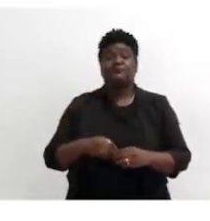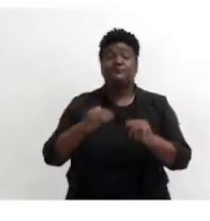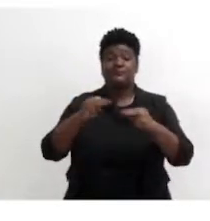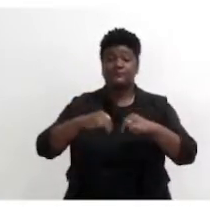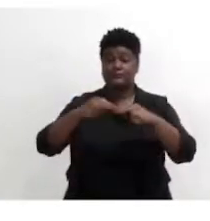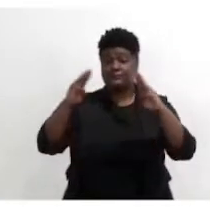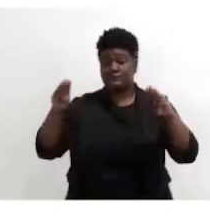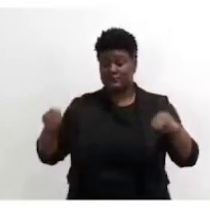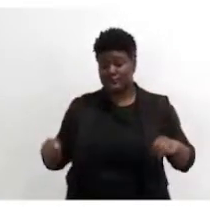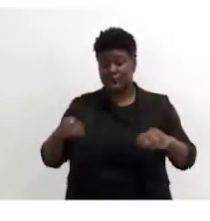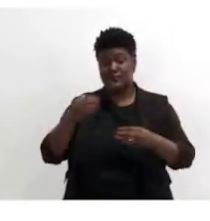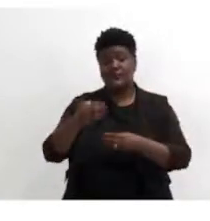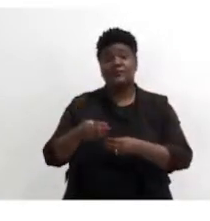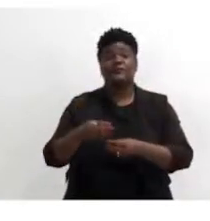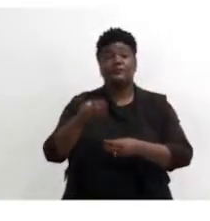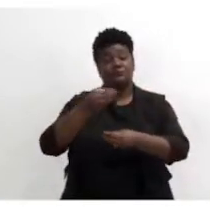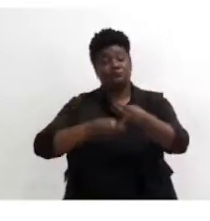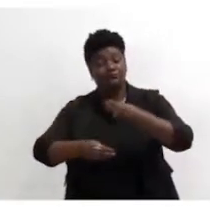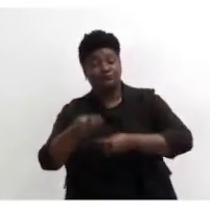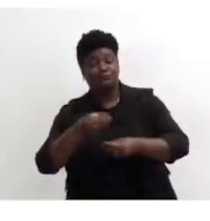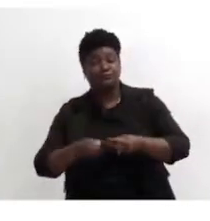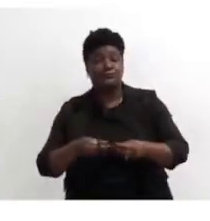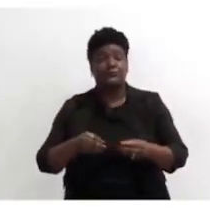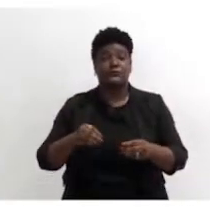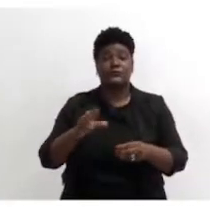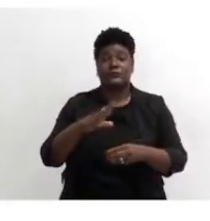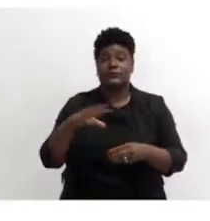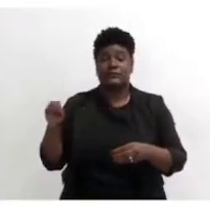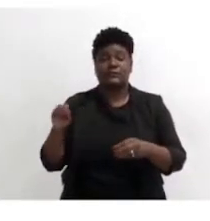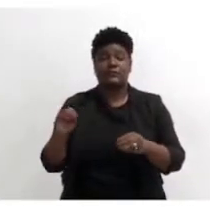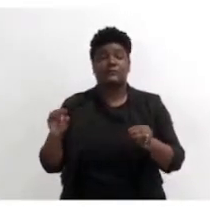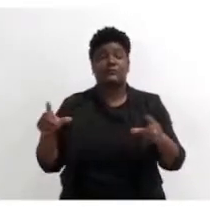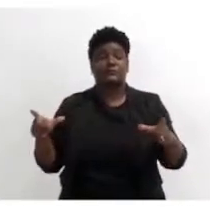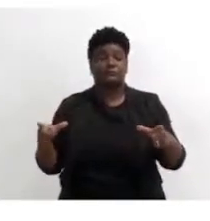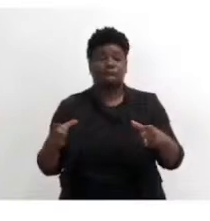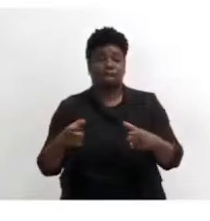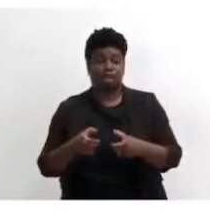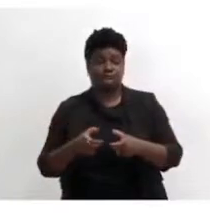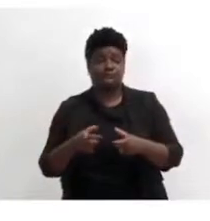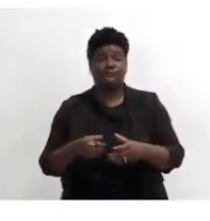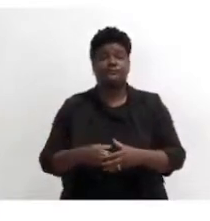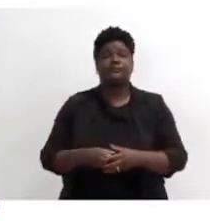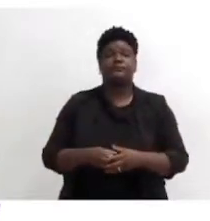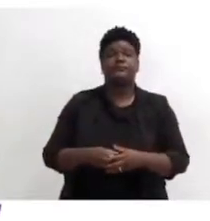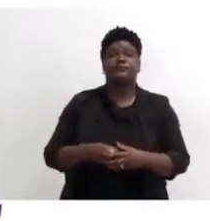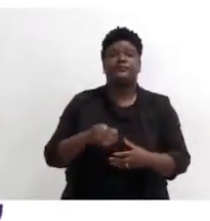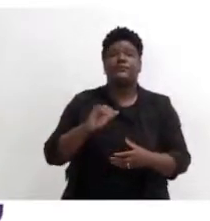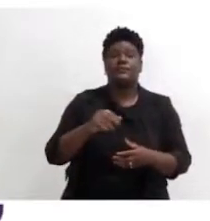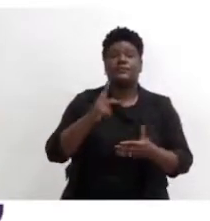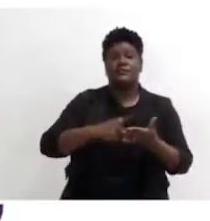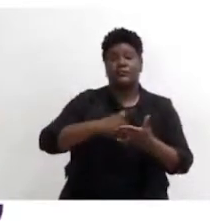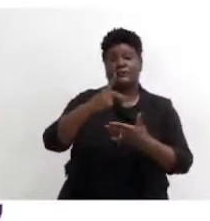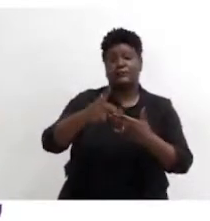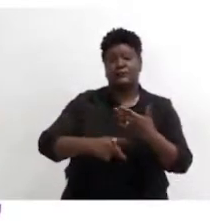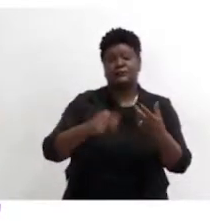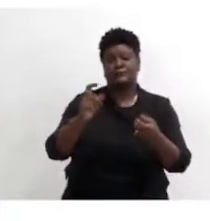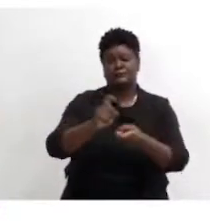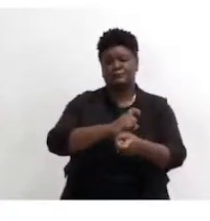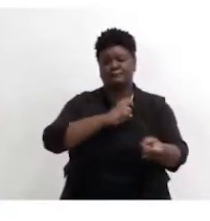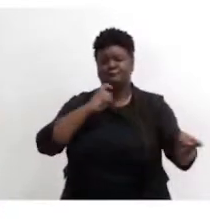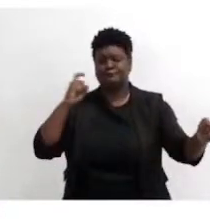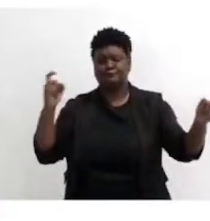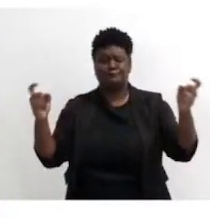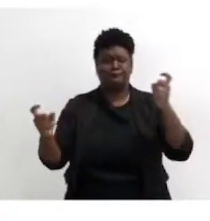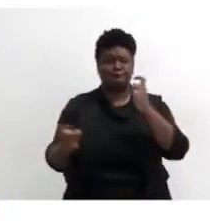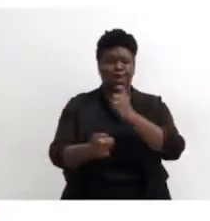MIPYME dirigirme a ustedes hoy en la inauguración de este trascendental programa de formación, el cual se titula